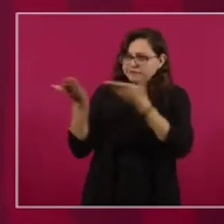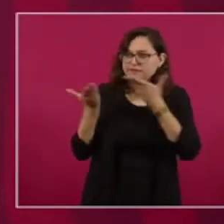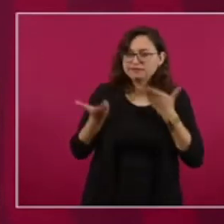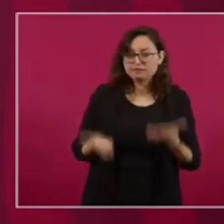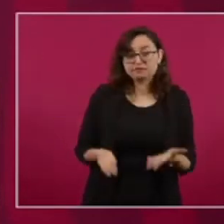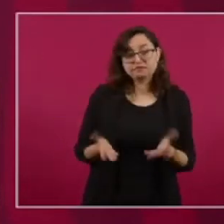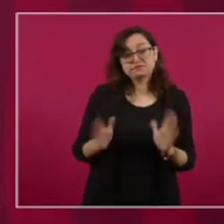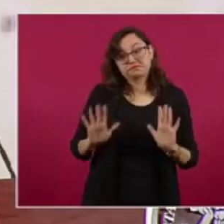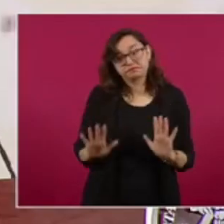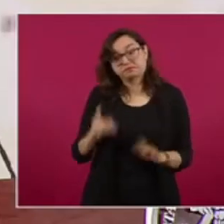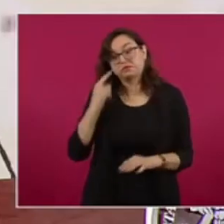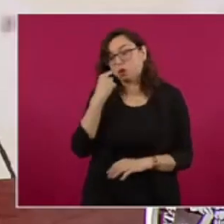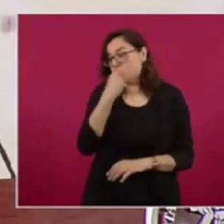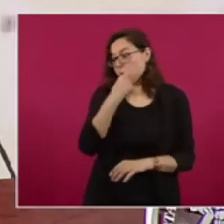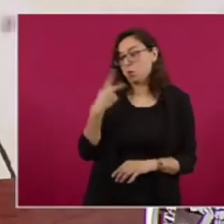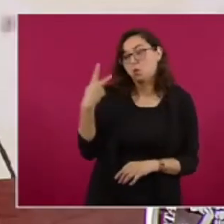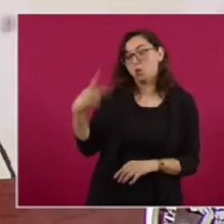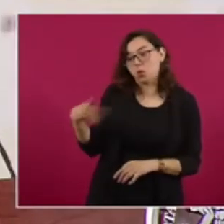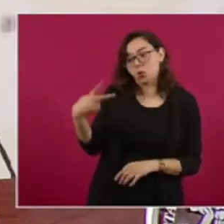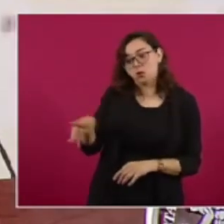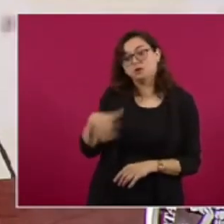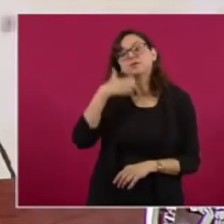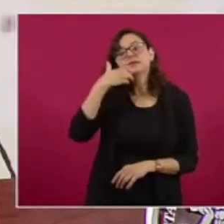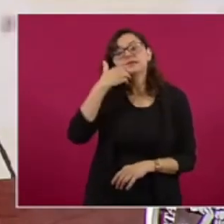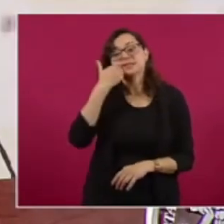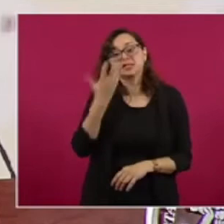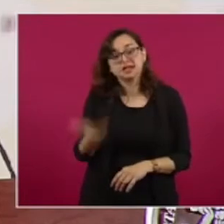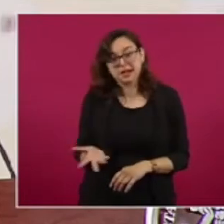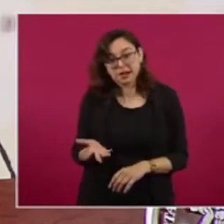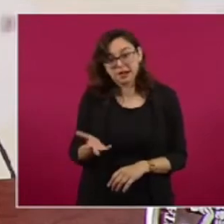si él lo desea, sus familiares,